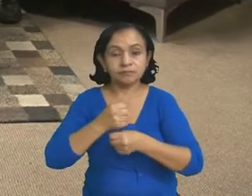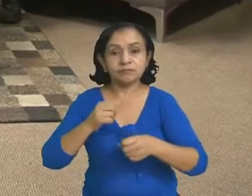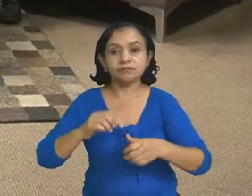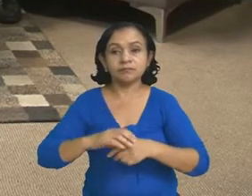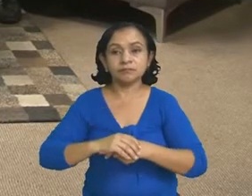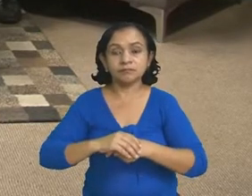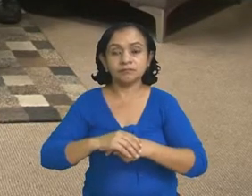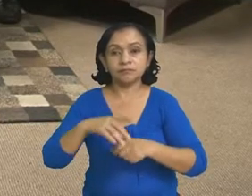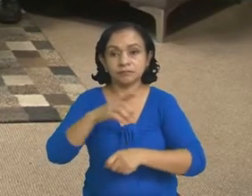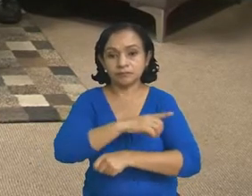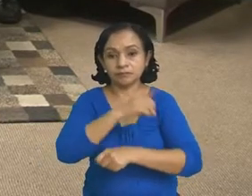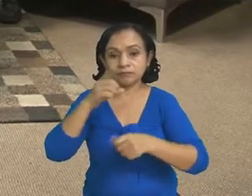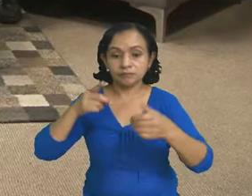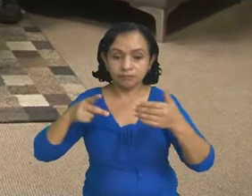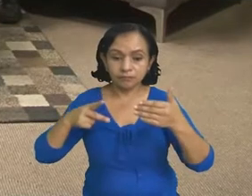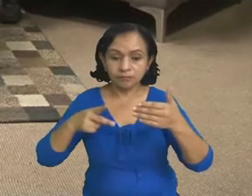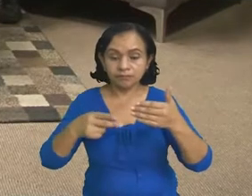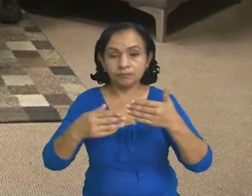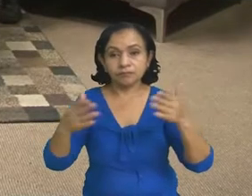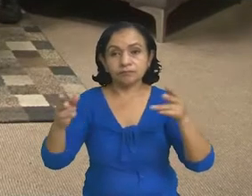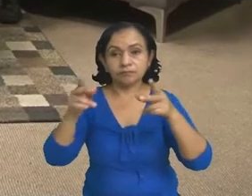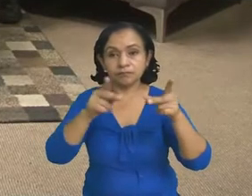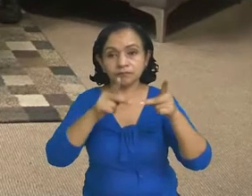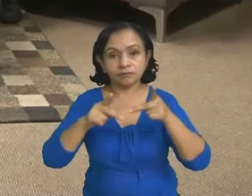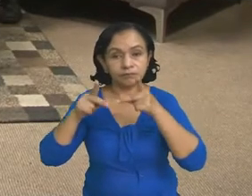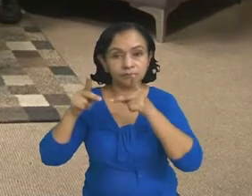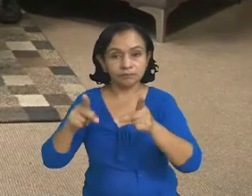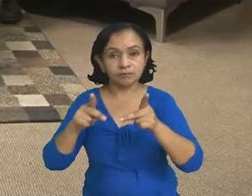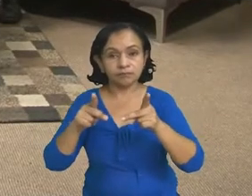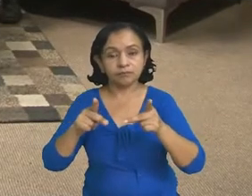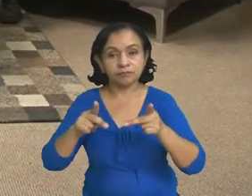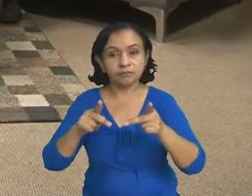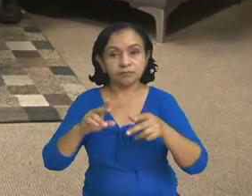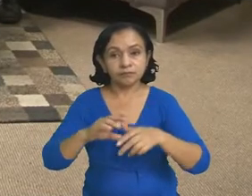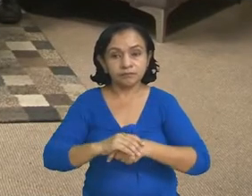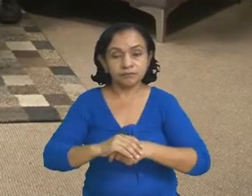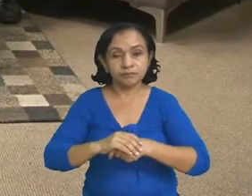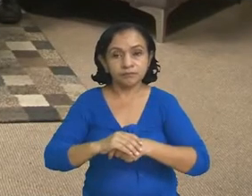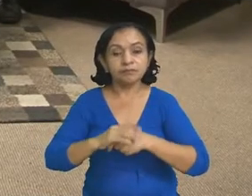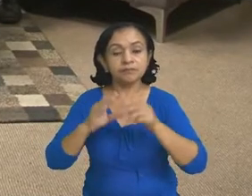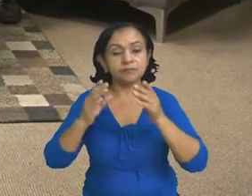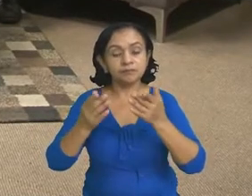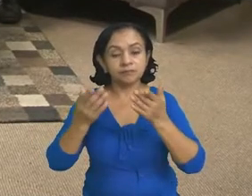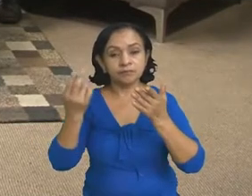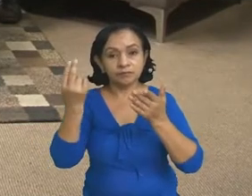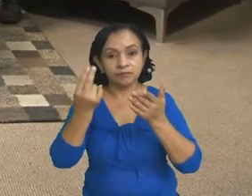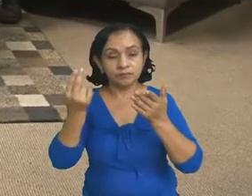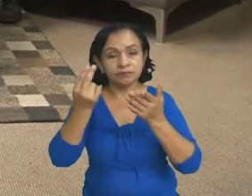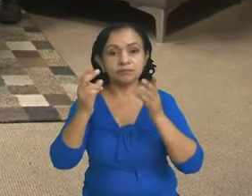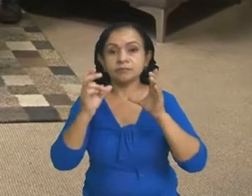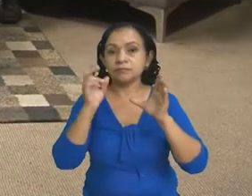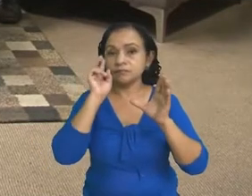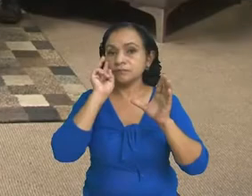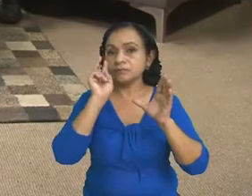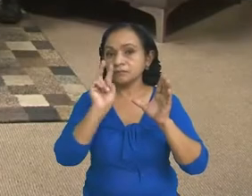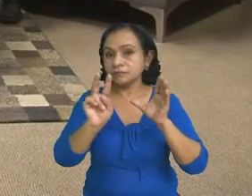que el día que se vaya a inaugurar, la gente ya tenga con su medidor instalado, porque hasta eso